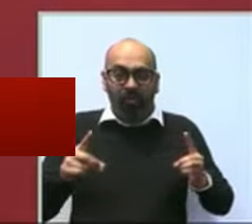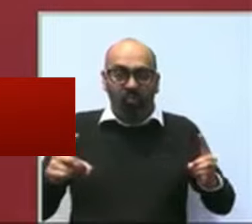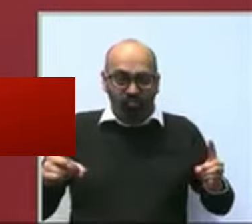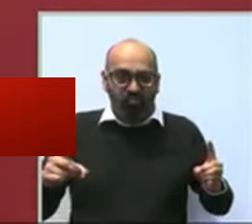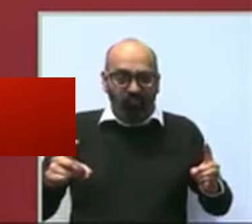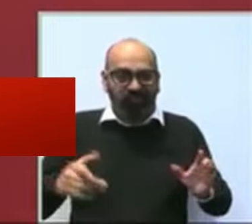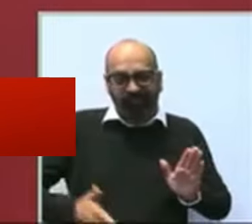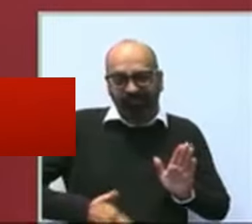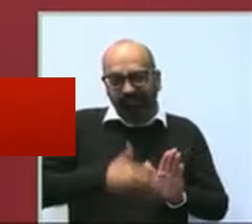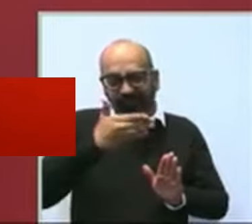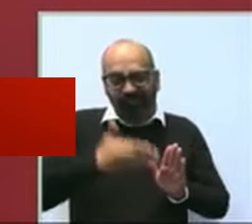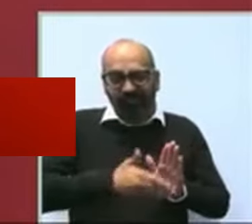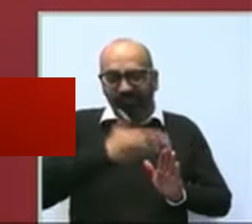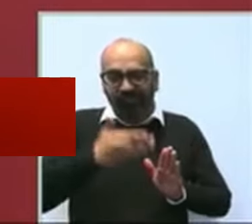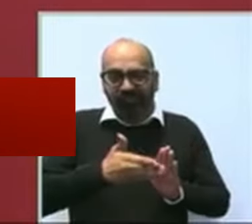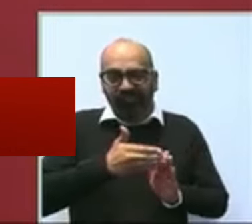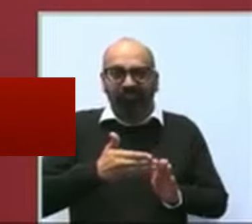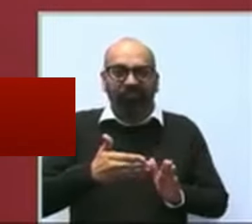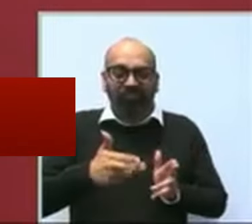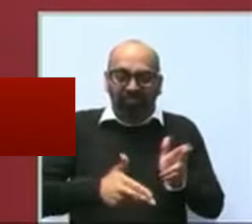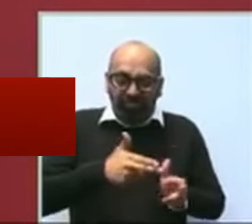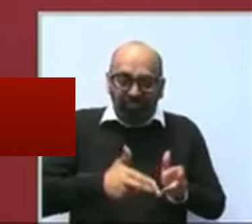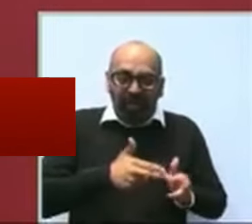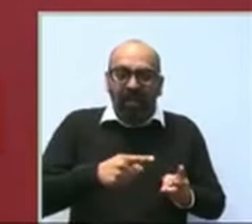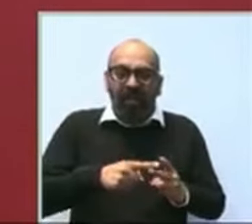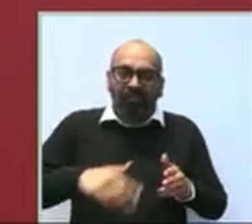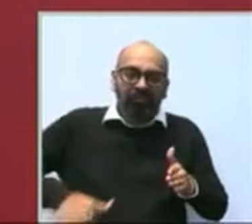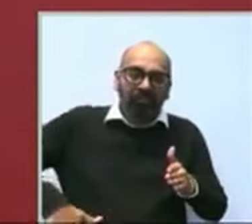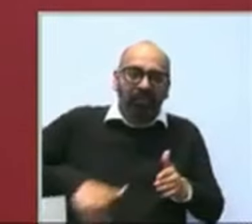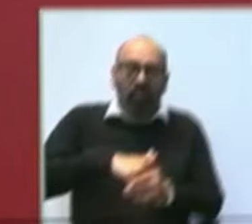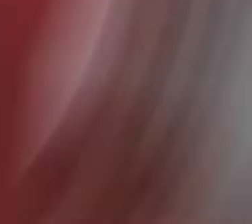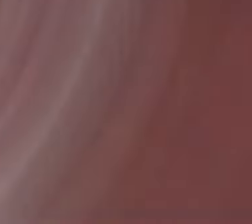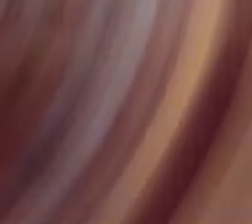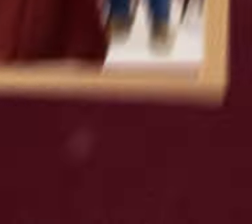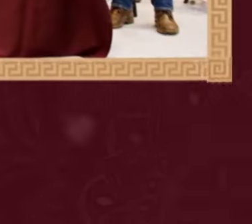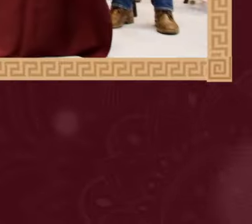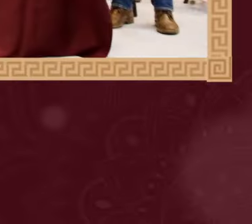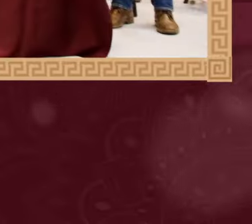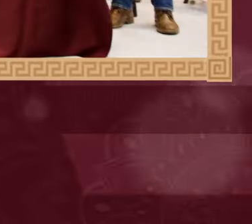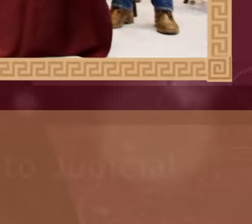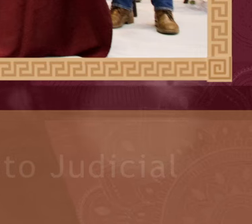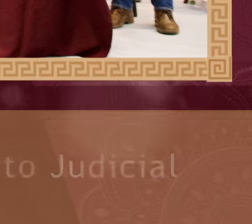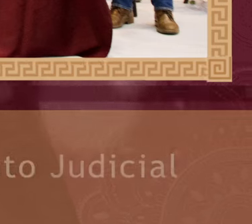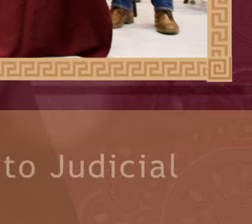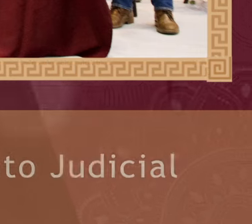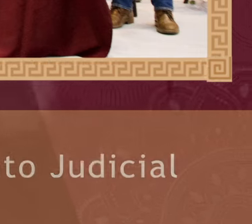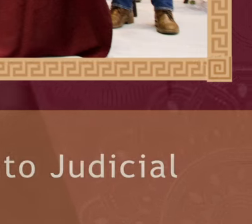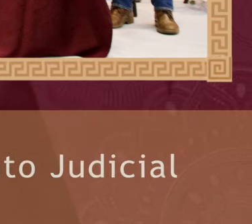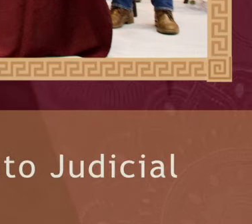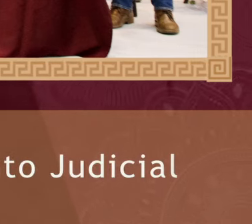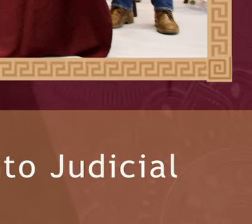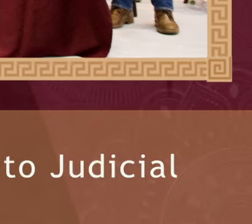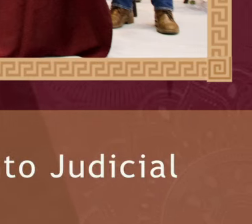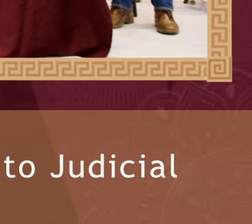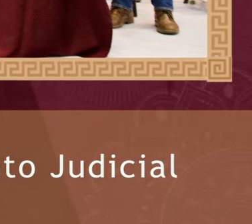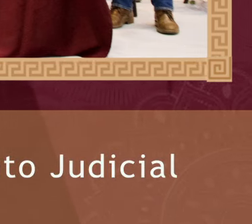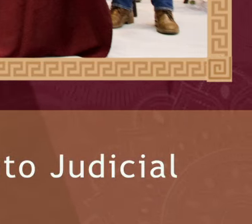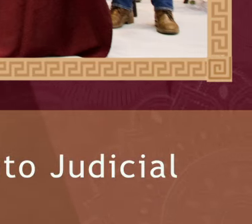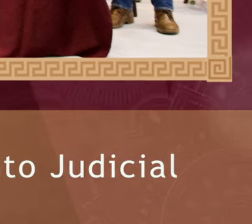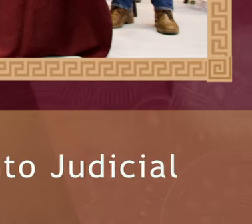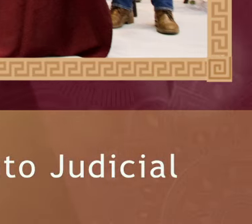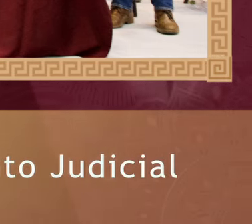tengamos nuestra credencial de Morena. Y esa sea otra tarea que habremos de hacer de manera conjunta. Al abordar la manifestación de trabajadores del Poder